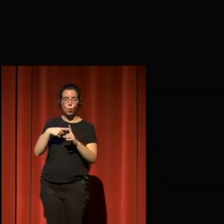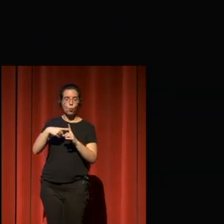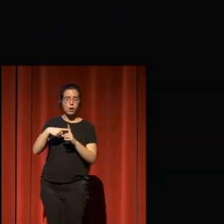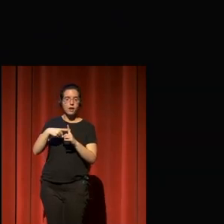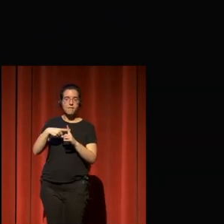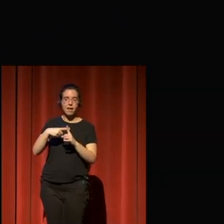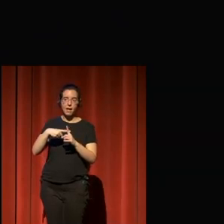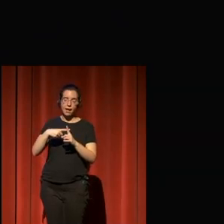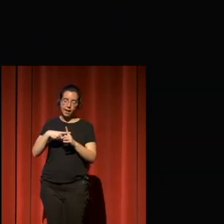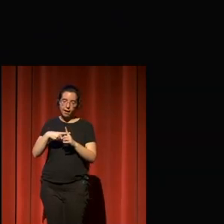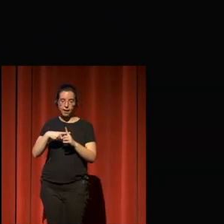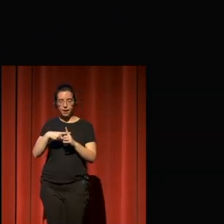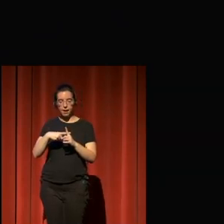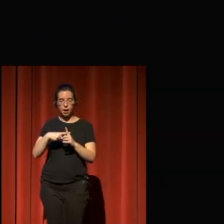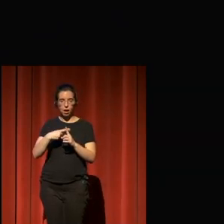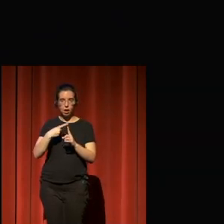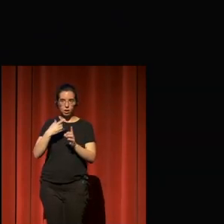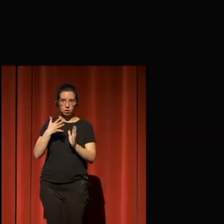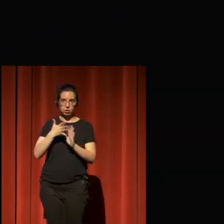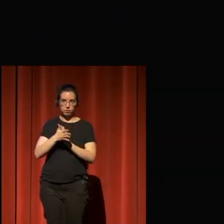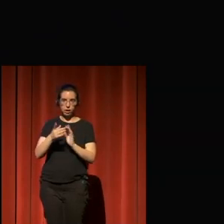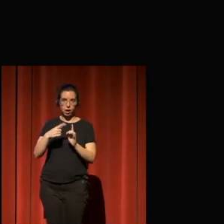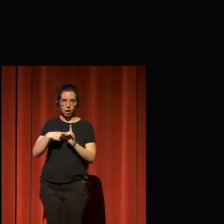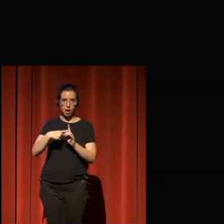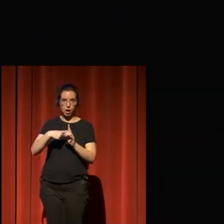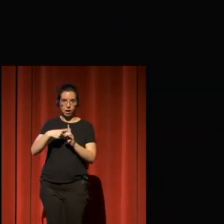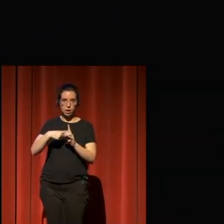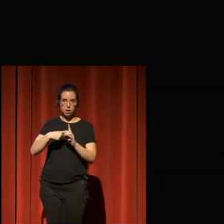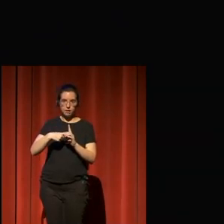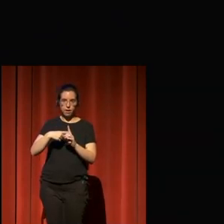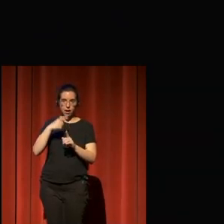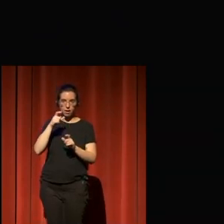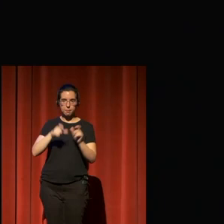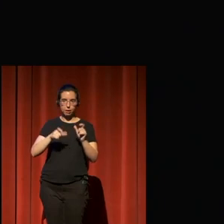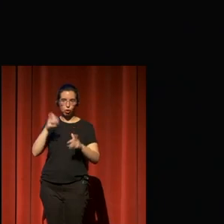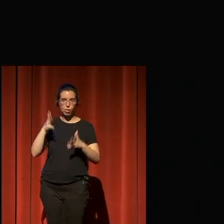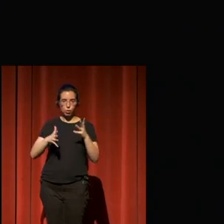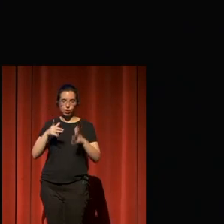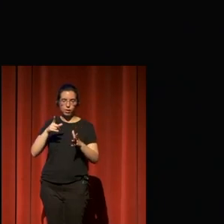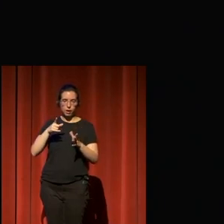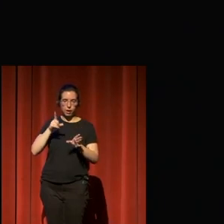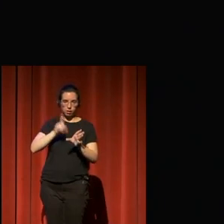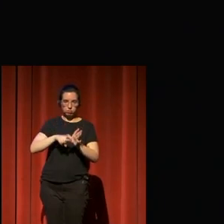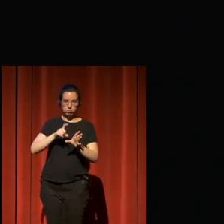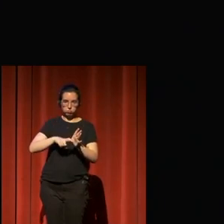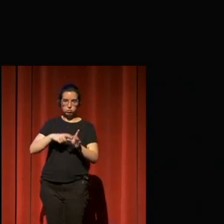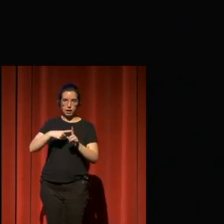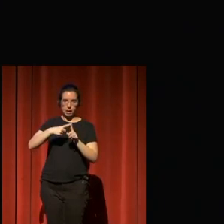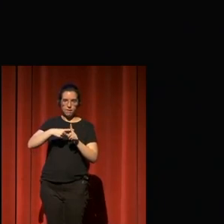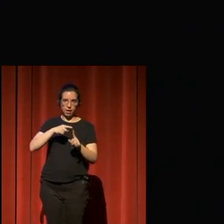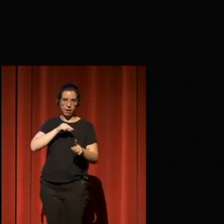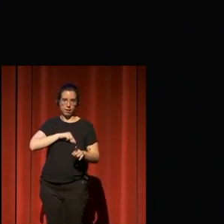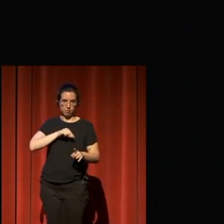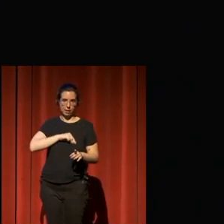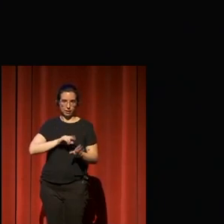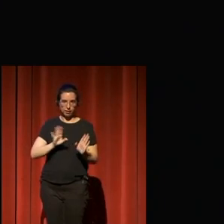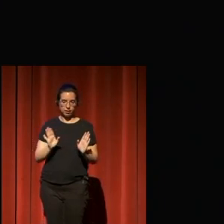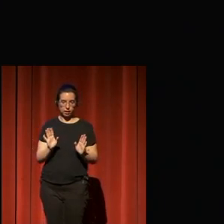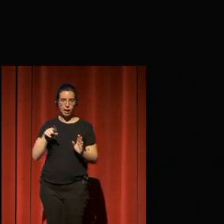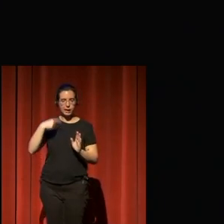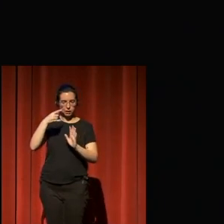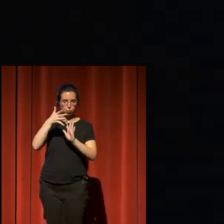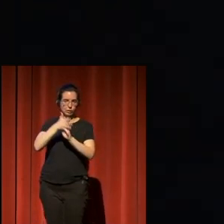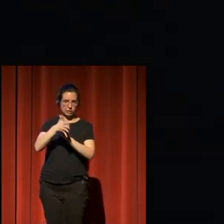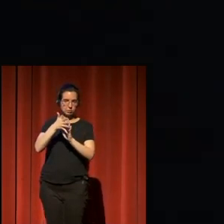poco eh relevante de implicación de la ciudadanía vale esto lo explicaré mejor luego cuando veamos la escalera de